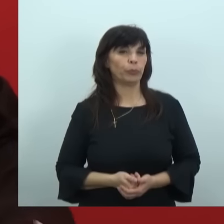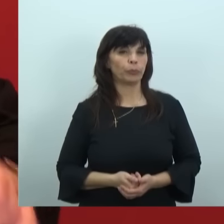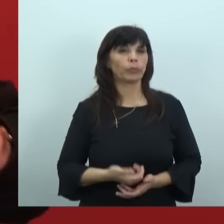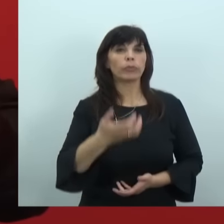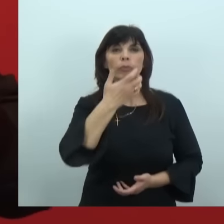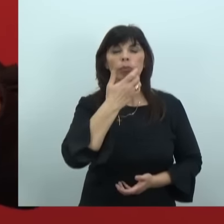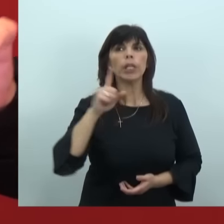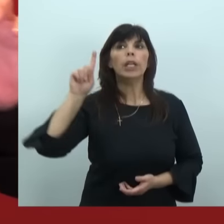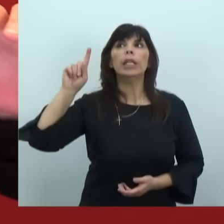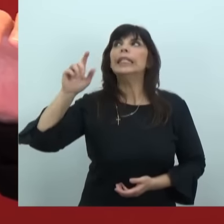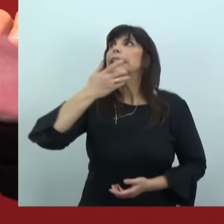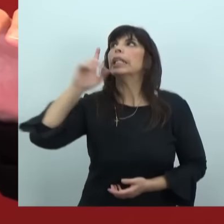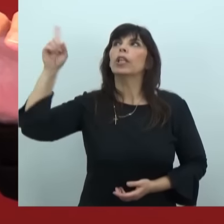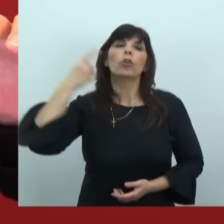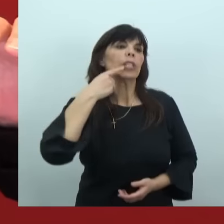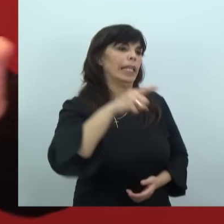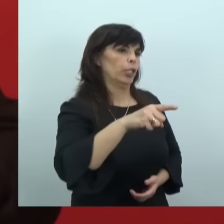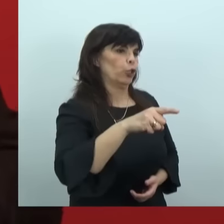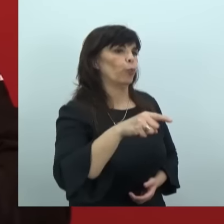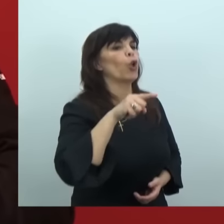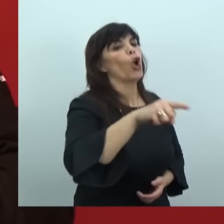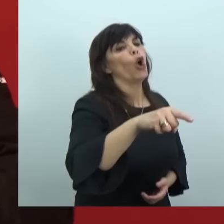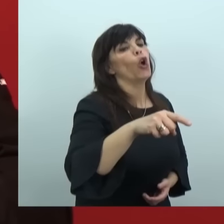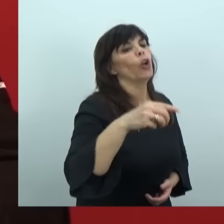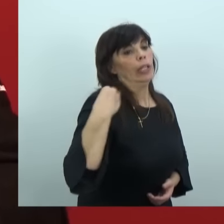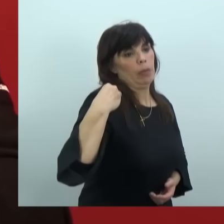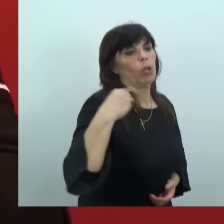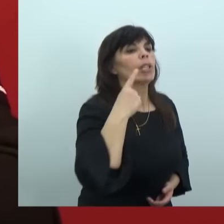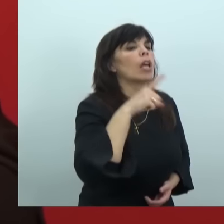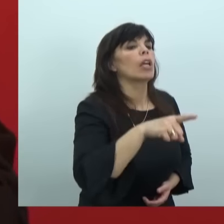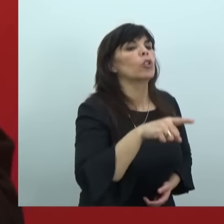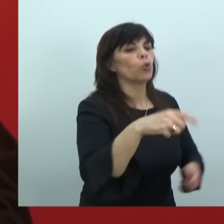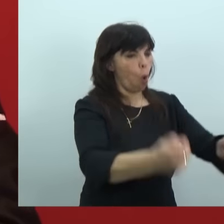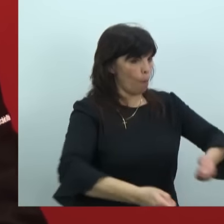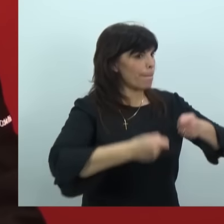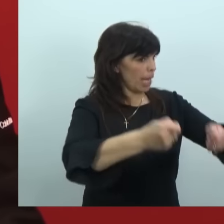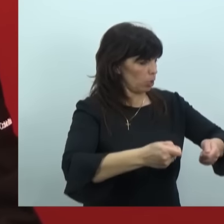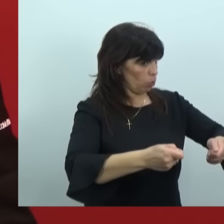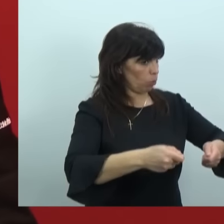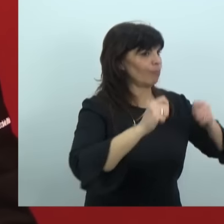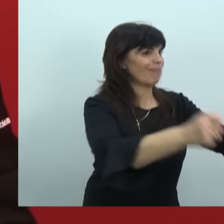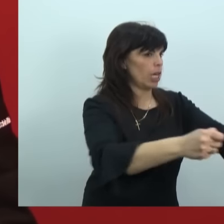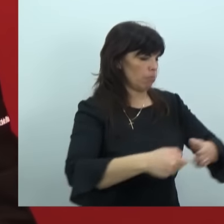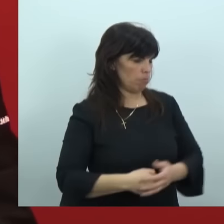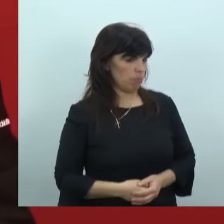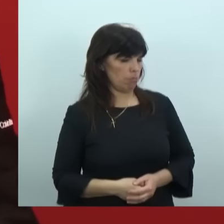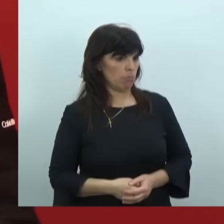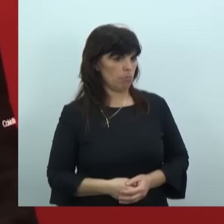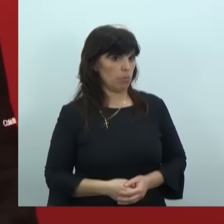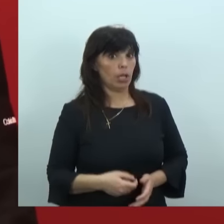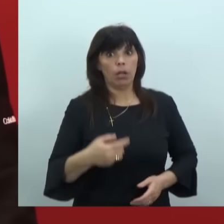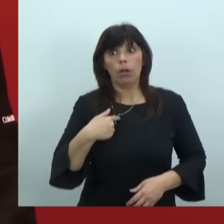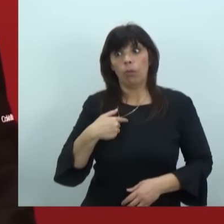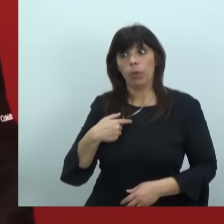Si tú tienes un llamado de pastor, pero tú no añades lo único que el